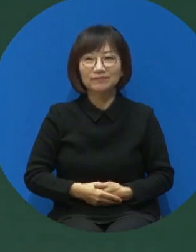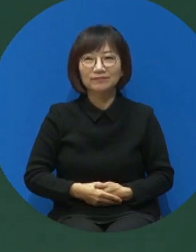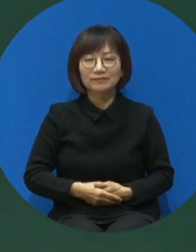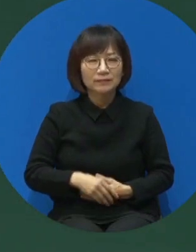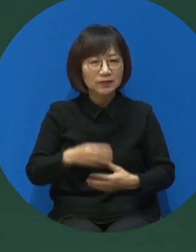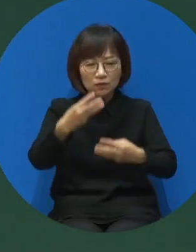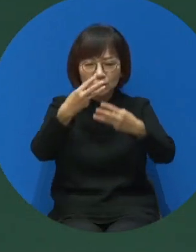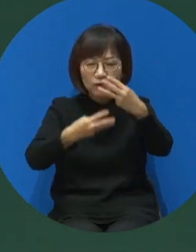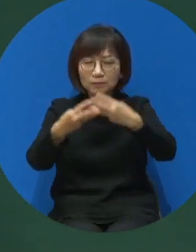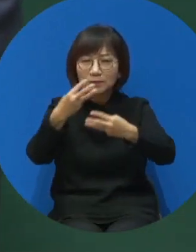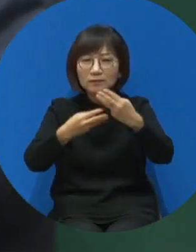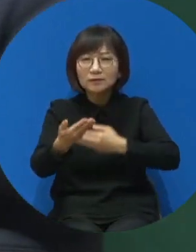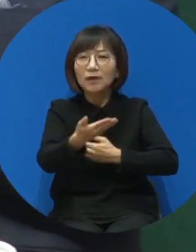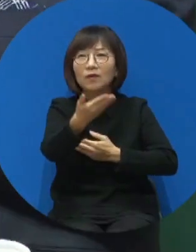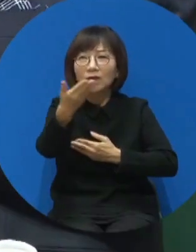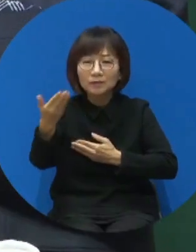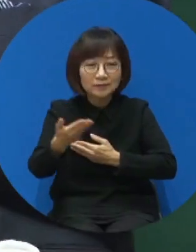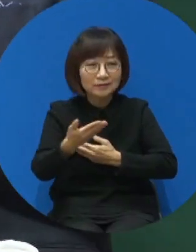y